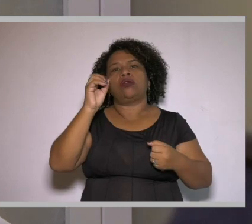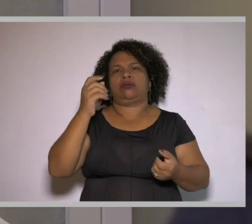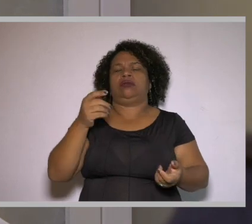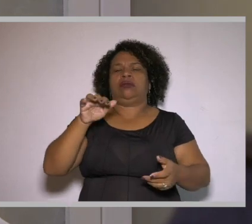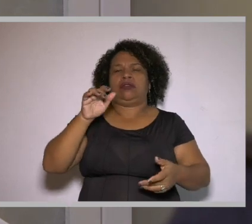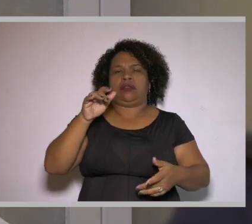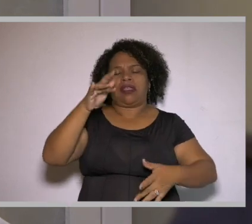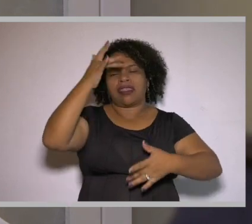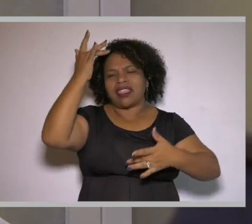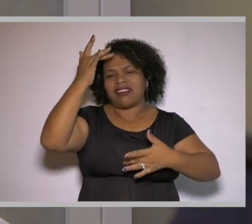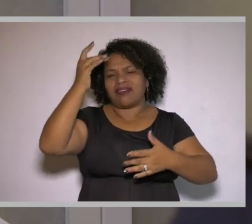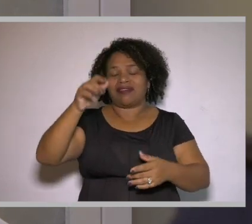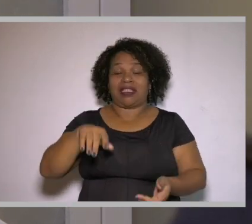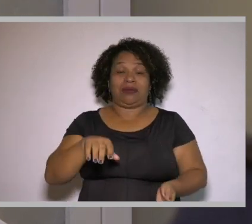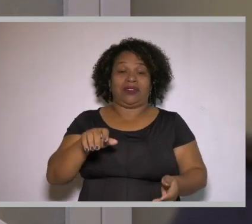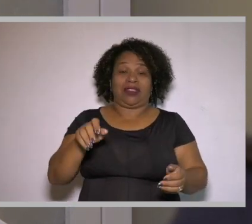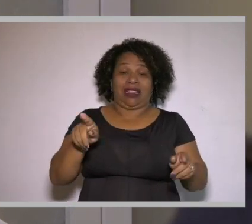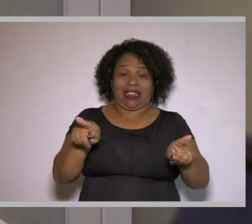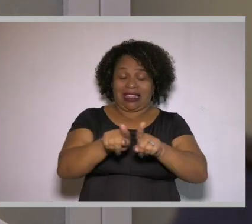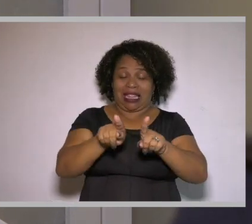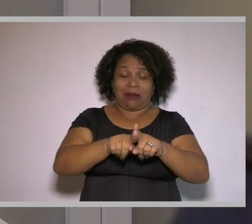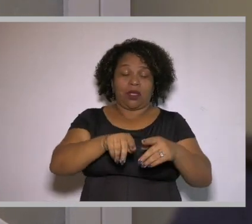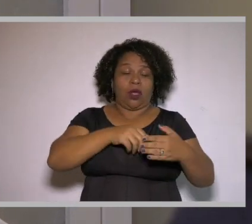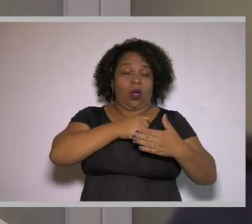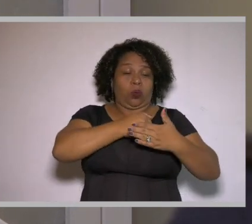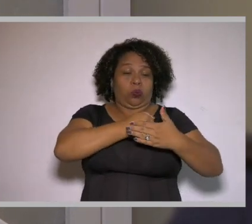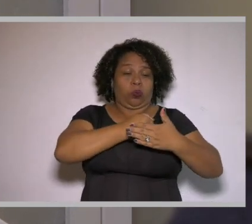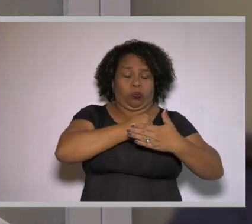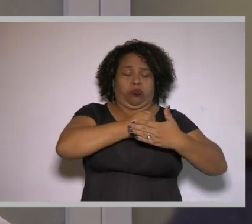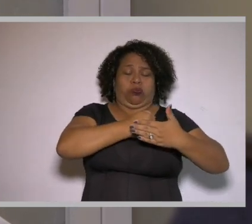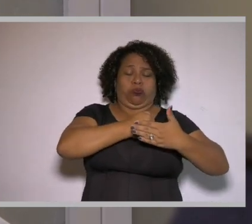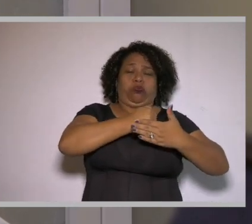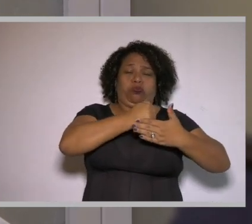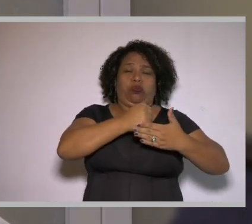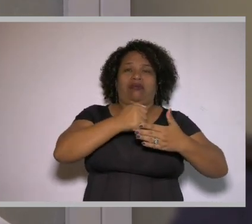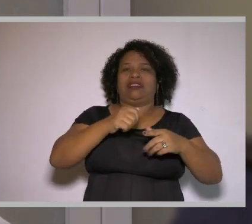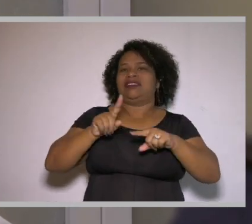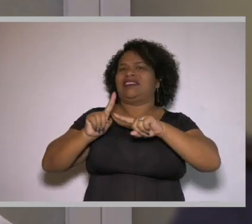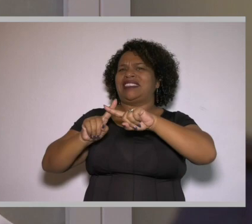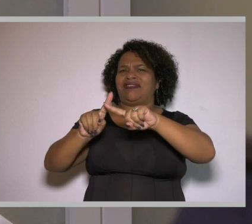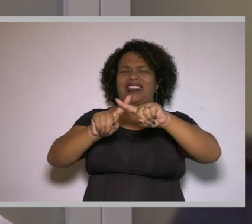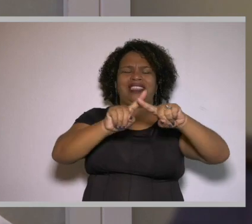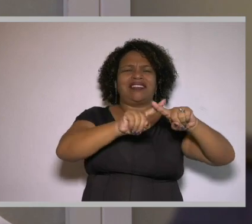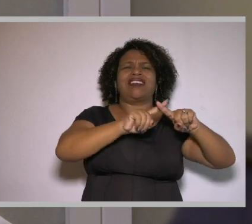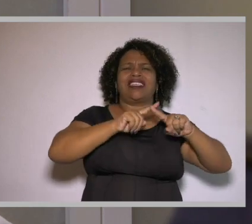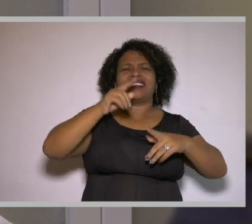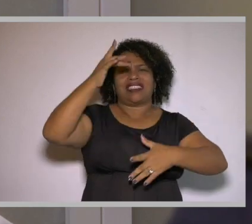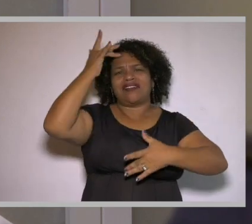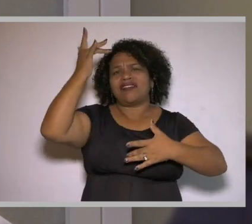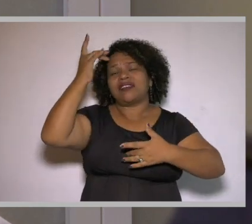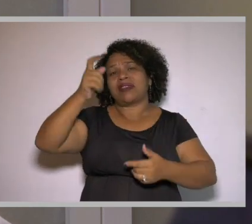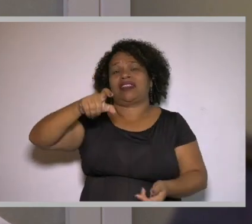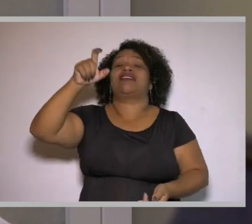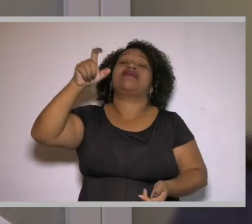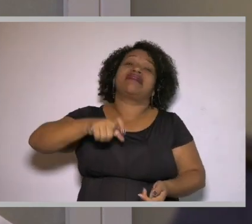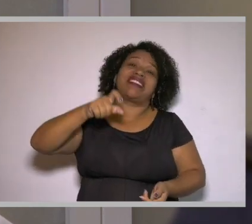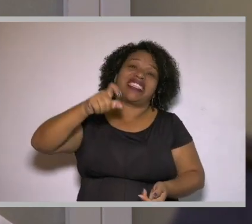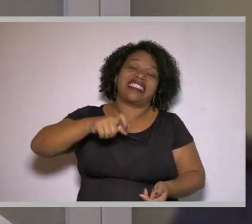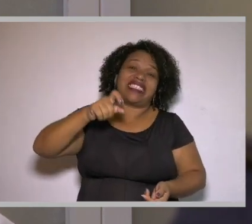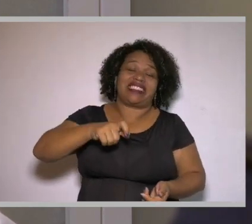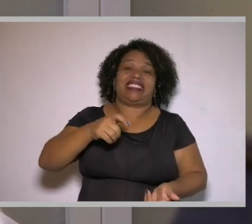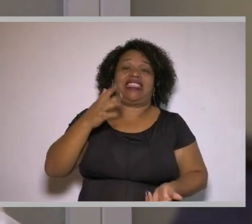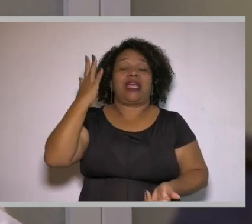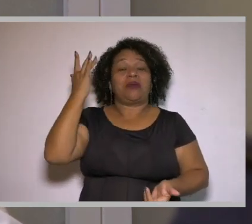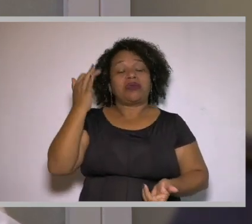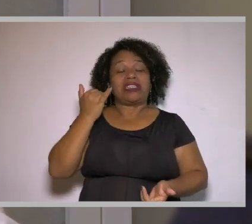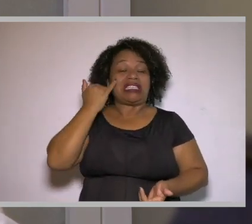amigdalitis, entonces son indicativos de llevar al paciente al quirófano para retirar las adenoides y permeabilizar las fosas nasales, es